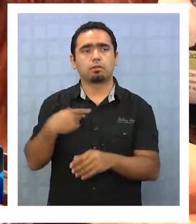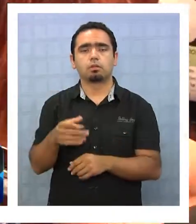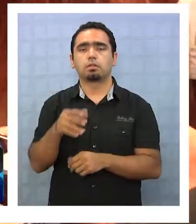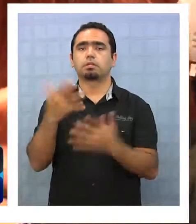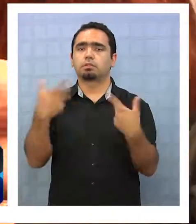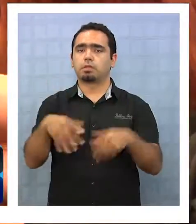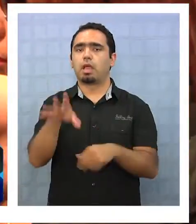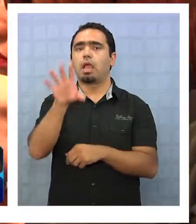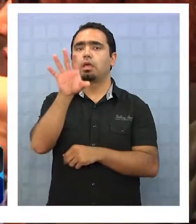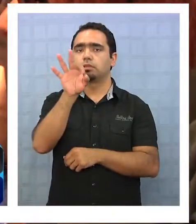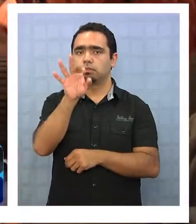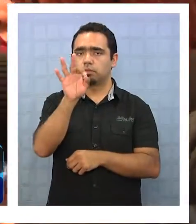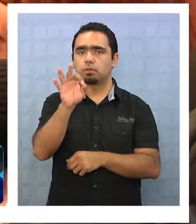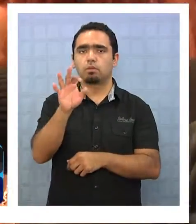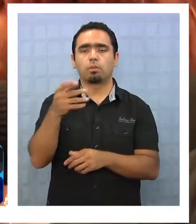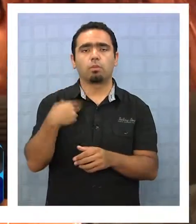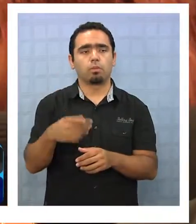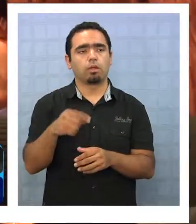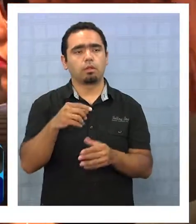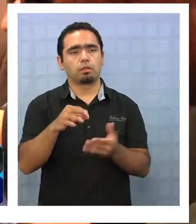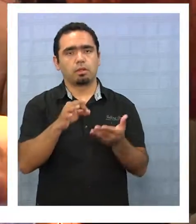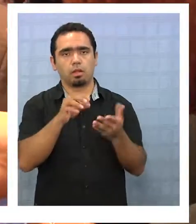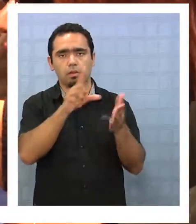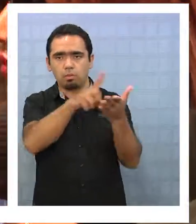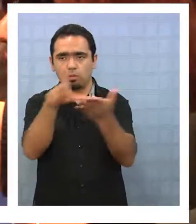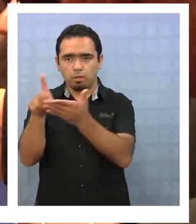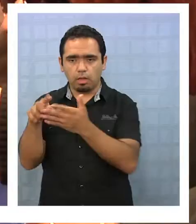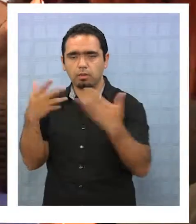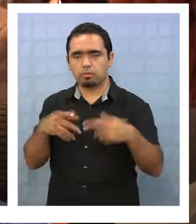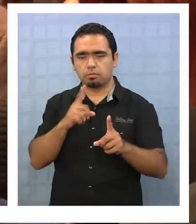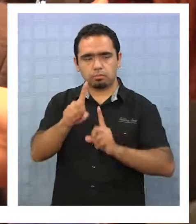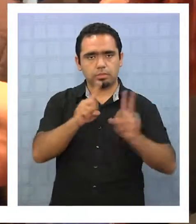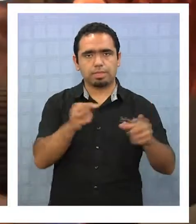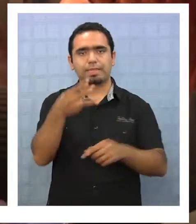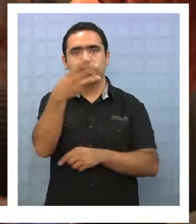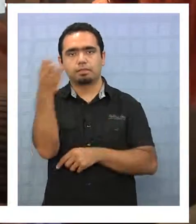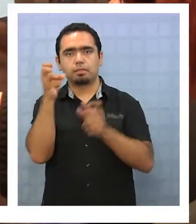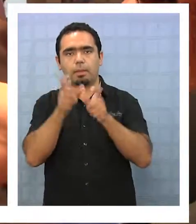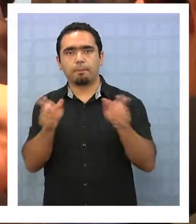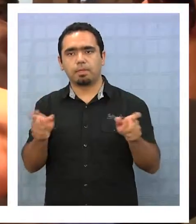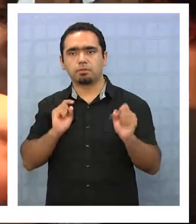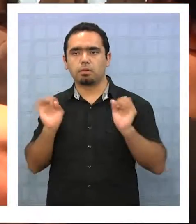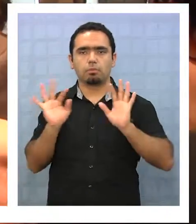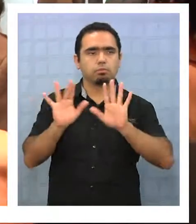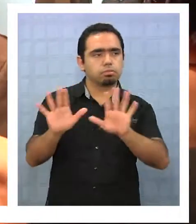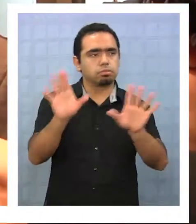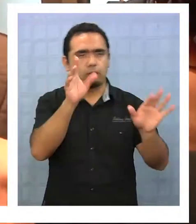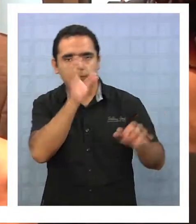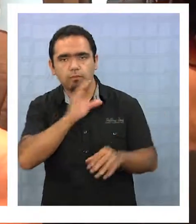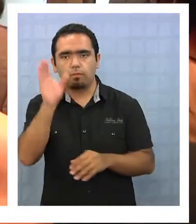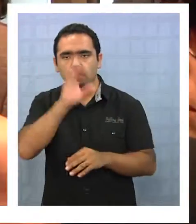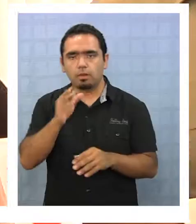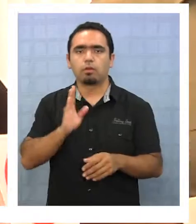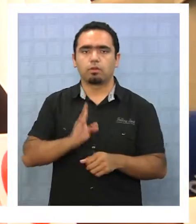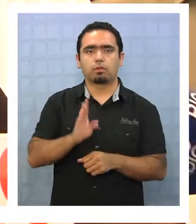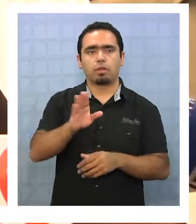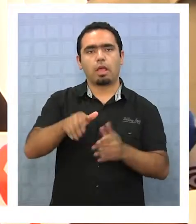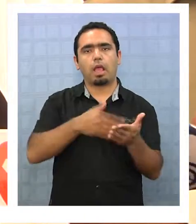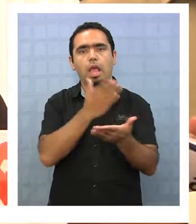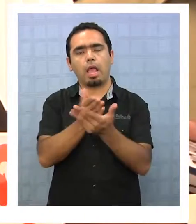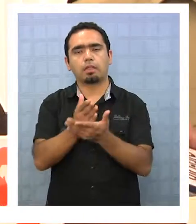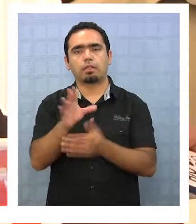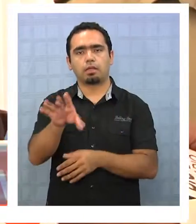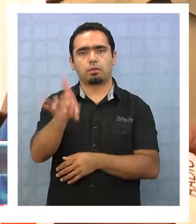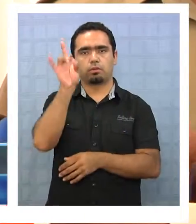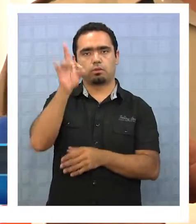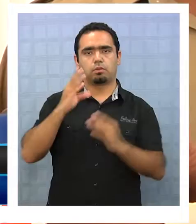50 piques y hay 300 personas en la búsqueda de mi hermano. Y esto va a seguir hasta que se encuentre mi hermano. Sostuvimos una